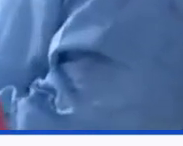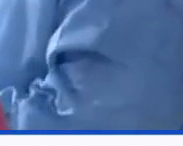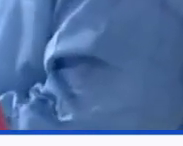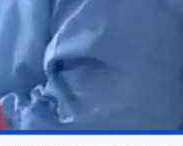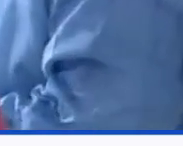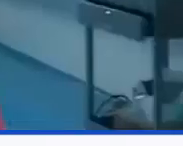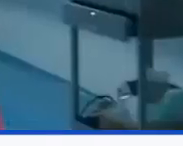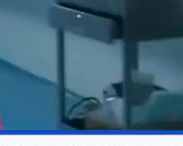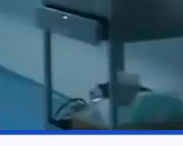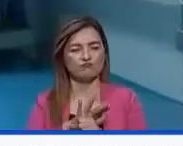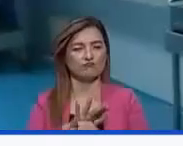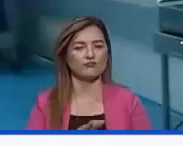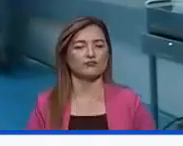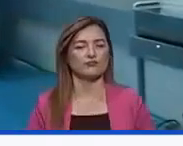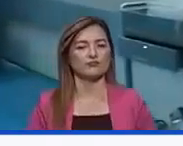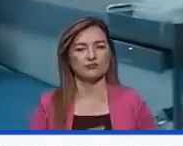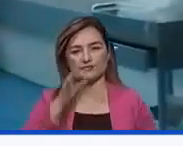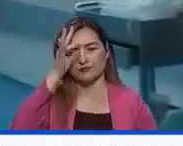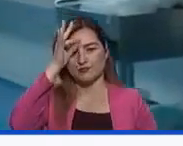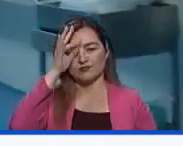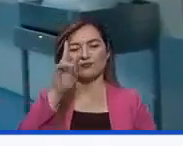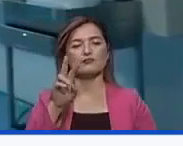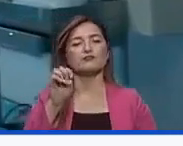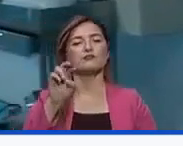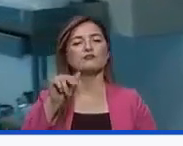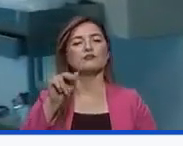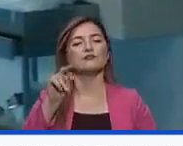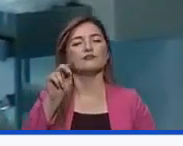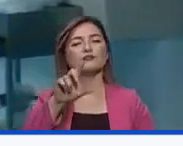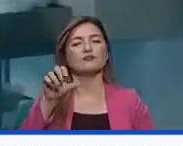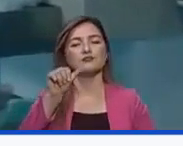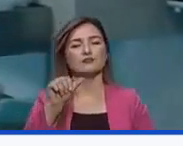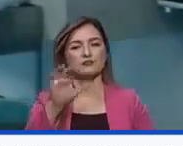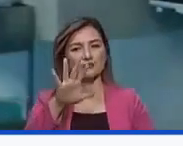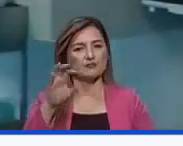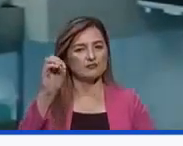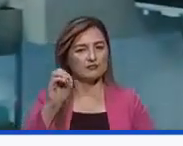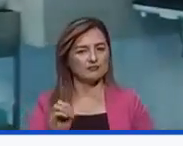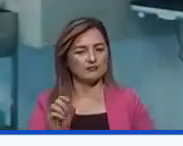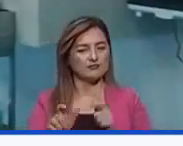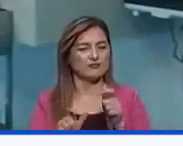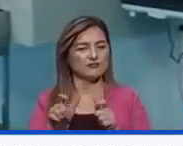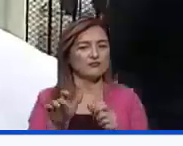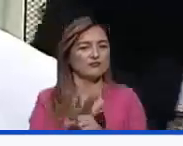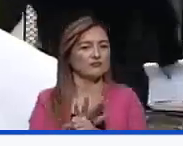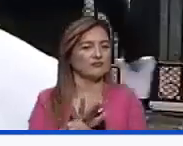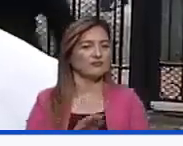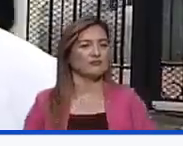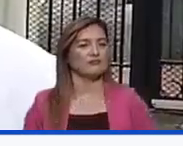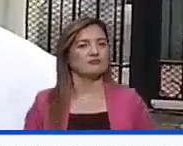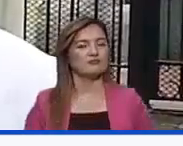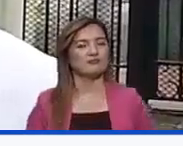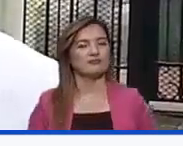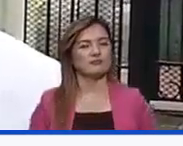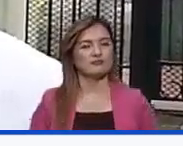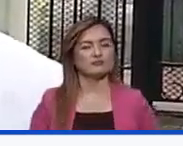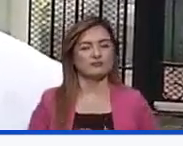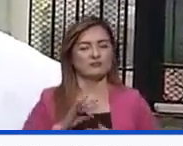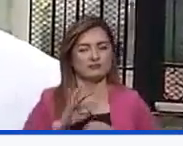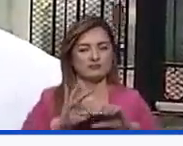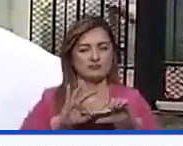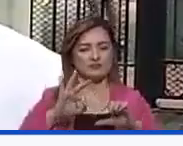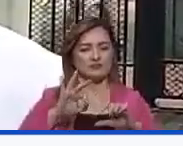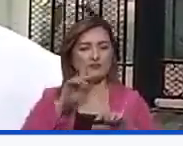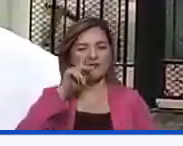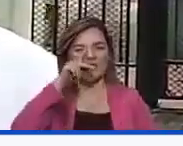tienen pacientes. Tan solo en el hospital Luis Vernaza, el 50% del servicio de terapia intensiva está ocupado. El índice de contagio en las pruebas